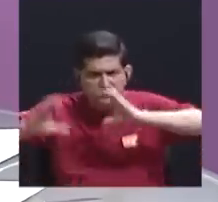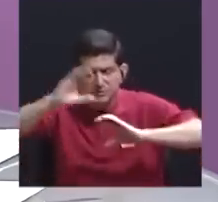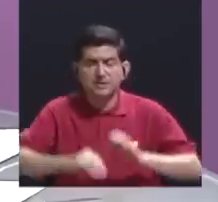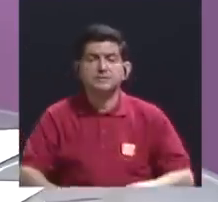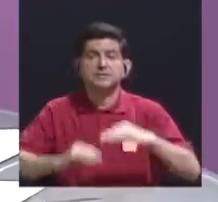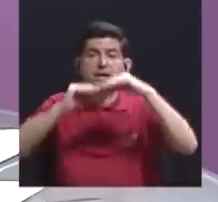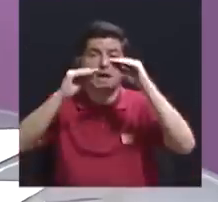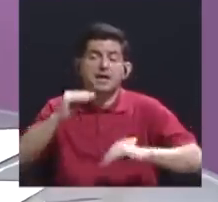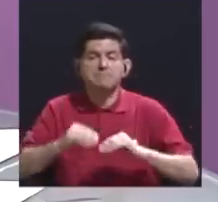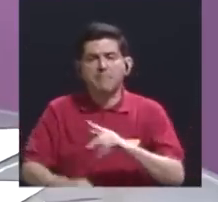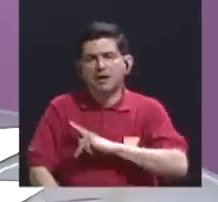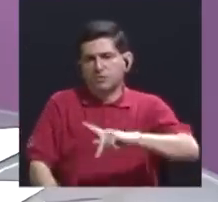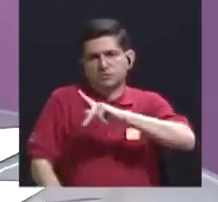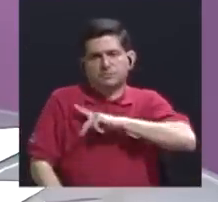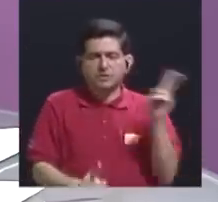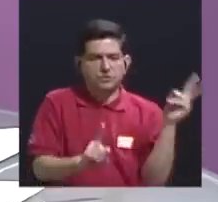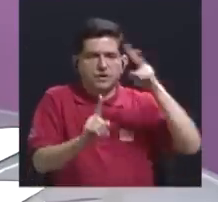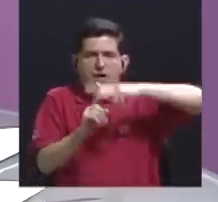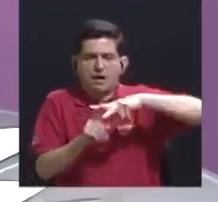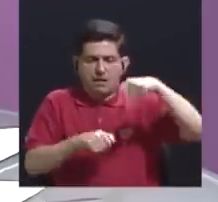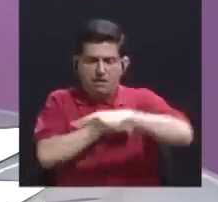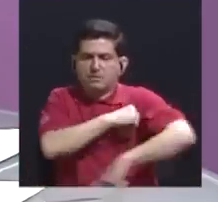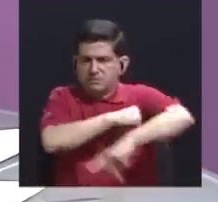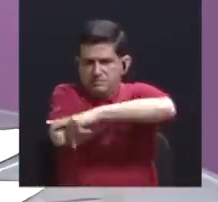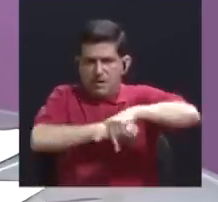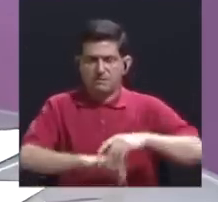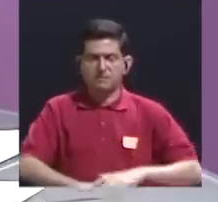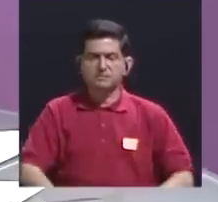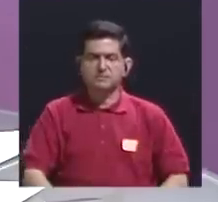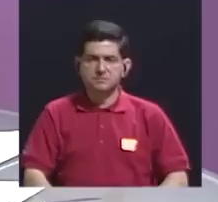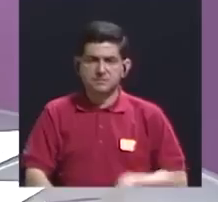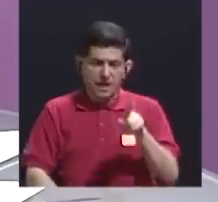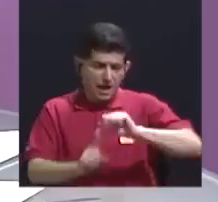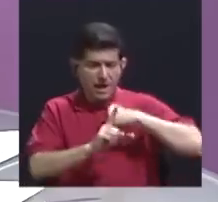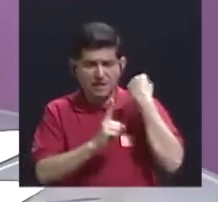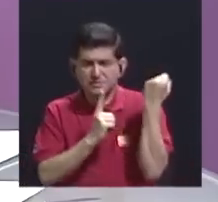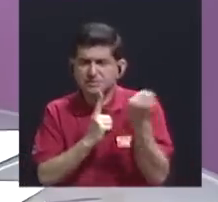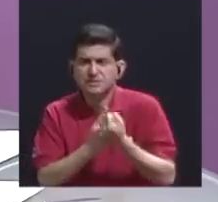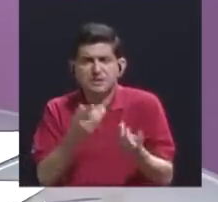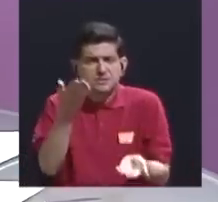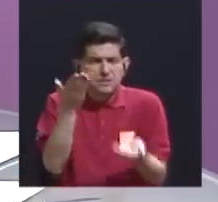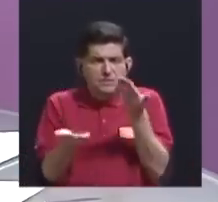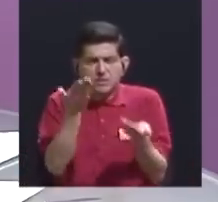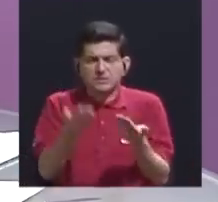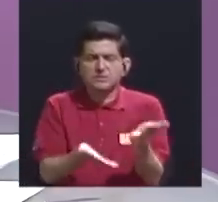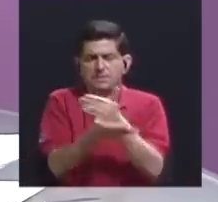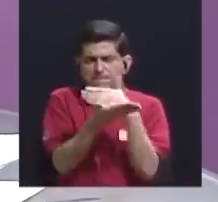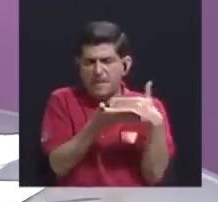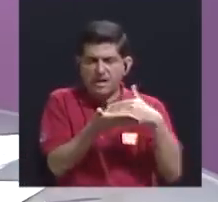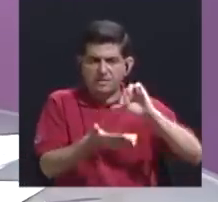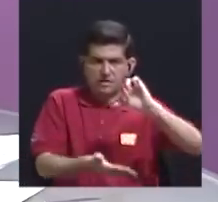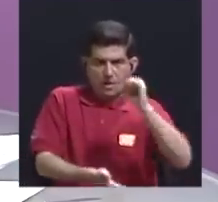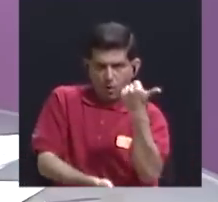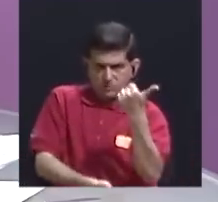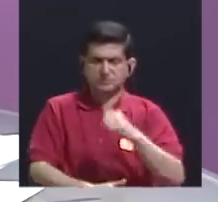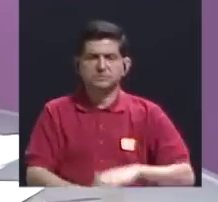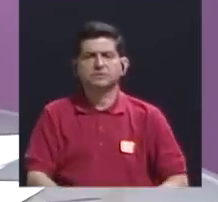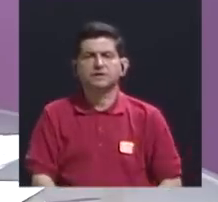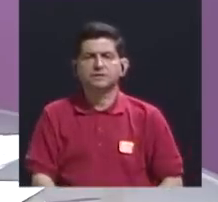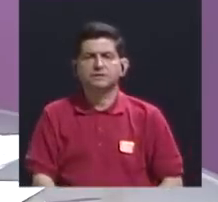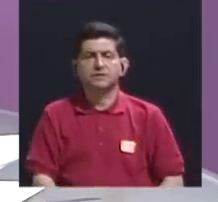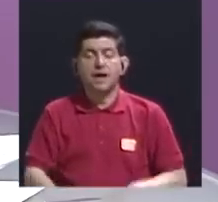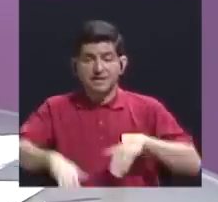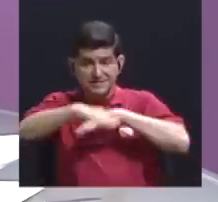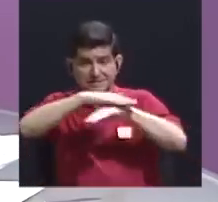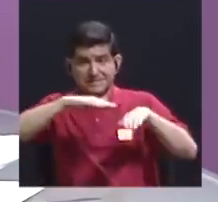menos subjetivos para su aplicación en nuestro país eso sería por un lado y por el otro está